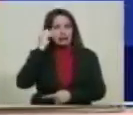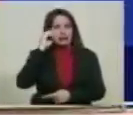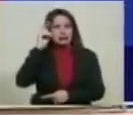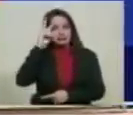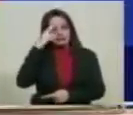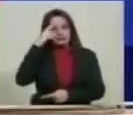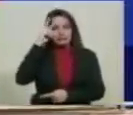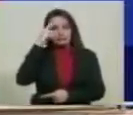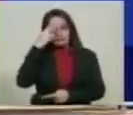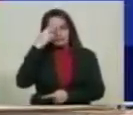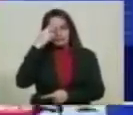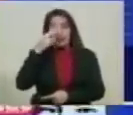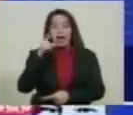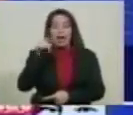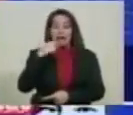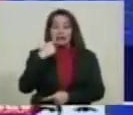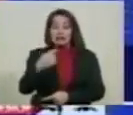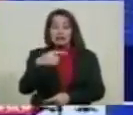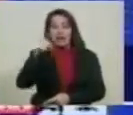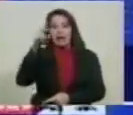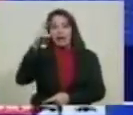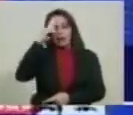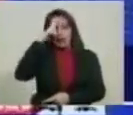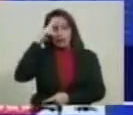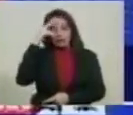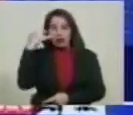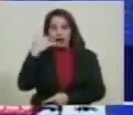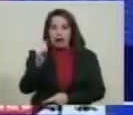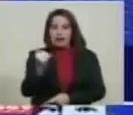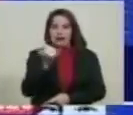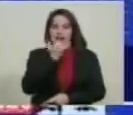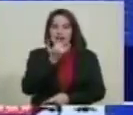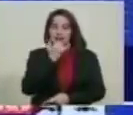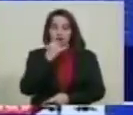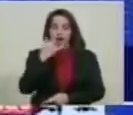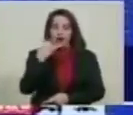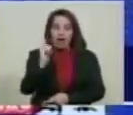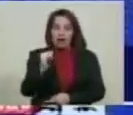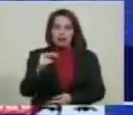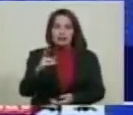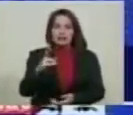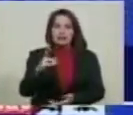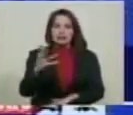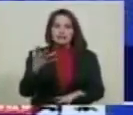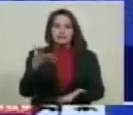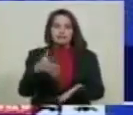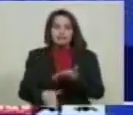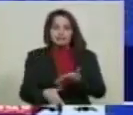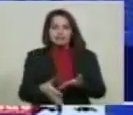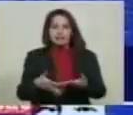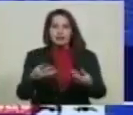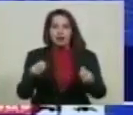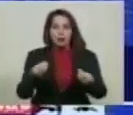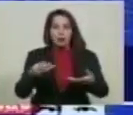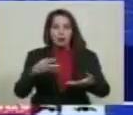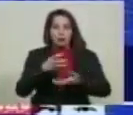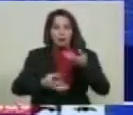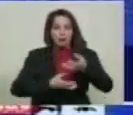los primeros en reconocer los errores, debilidades, de nuestro proceso